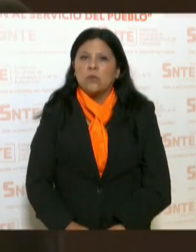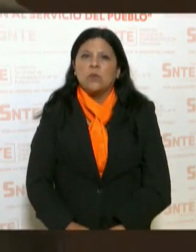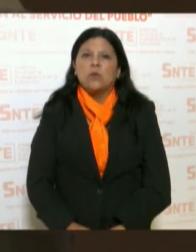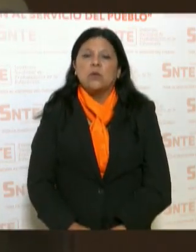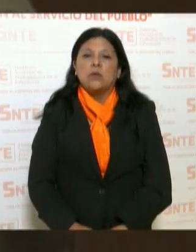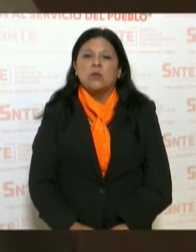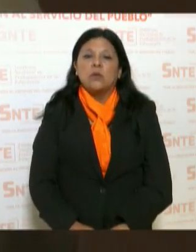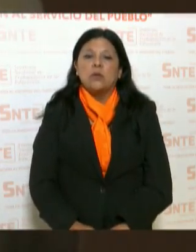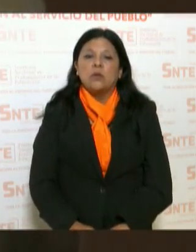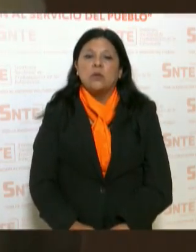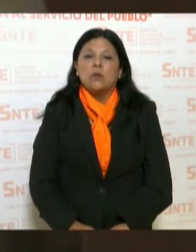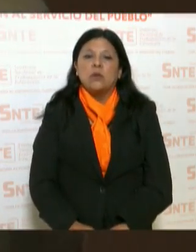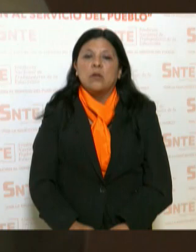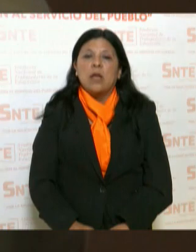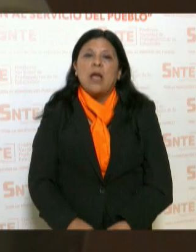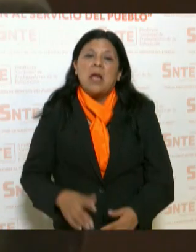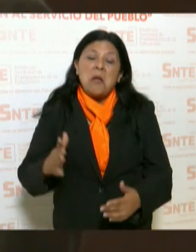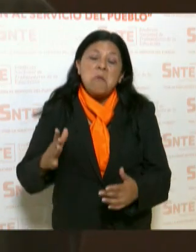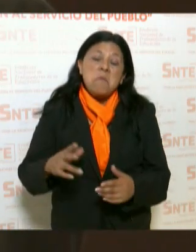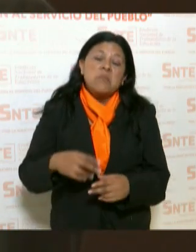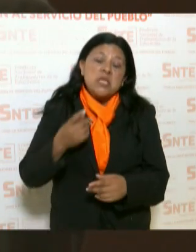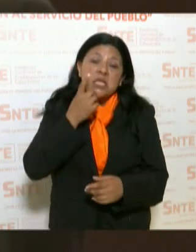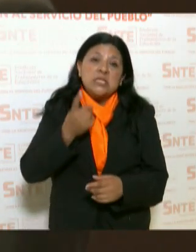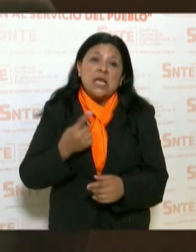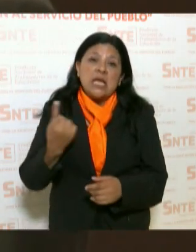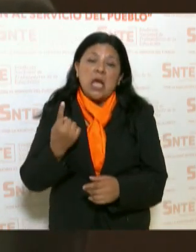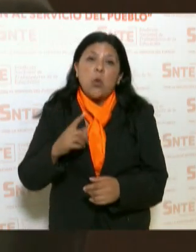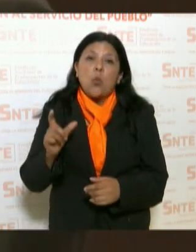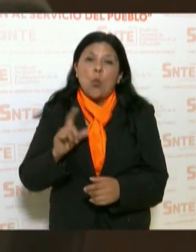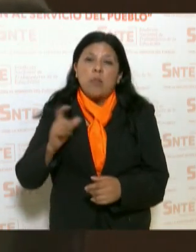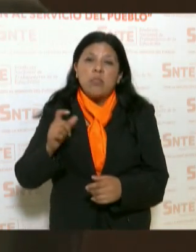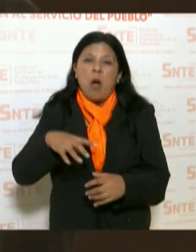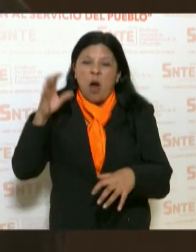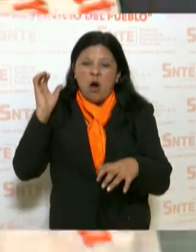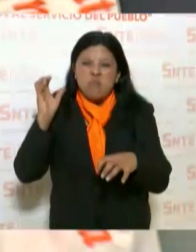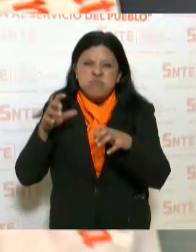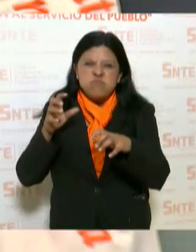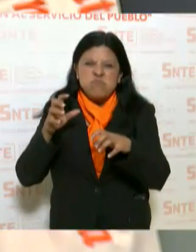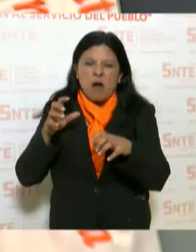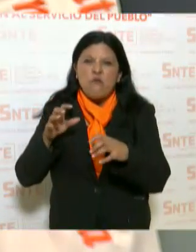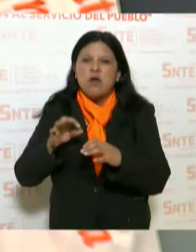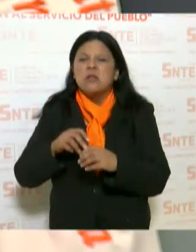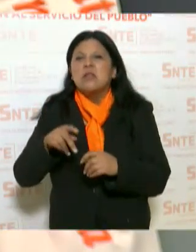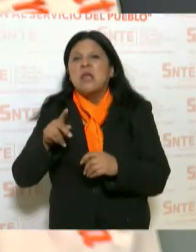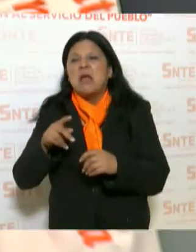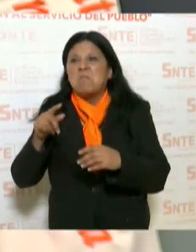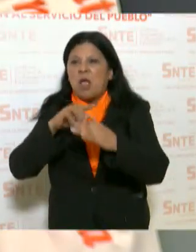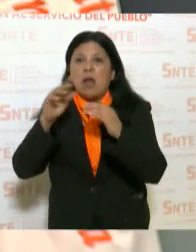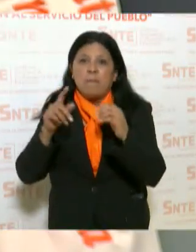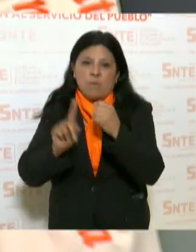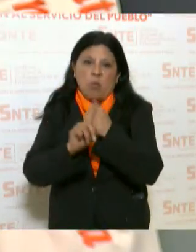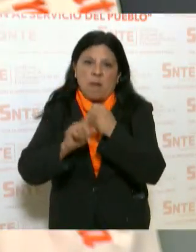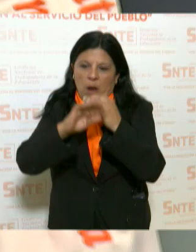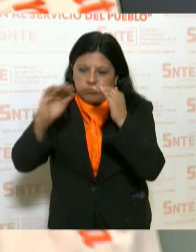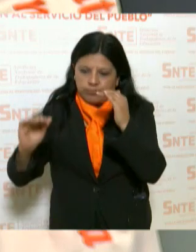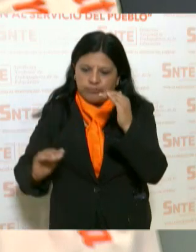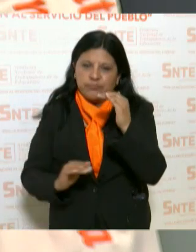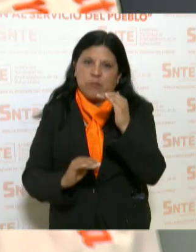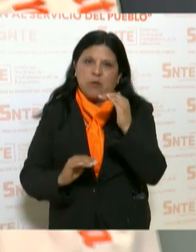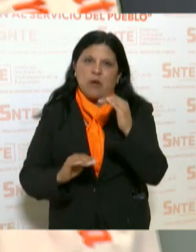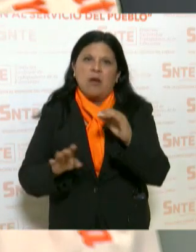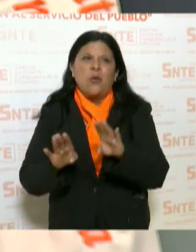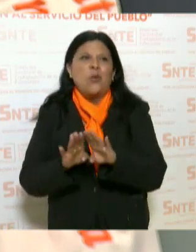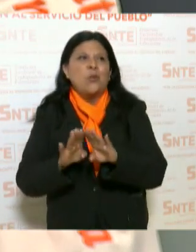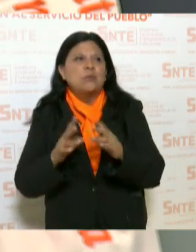de que si llueve fuerte arriba, gotea abajo, como si la riqueza fuese contagiosa